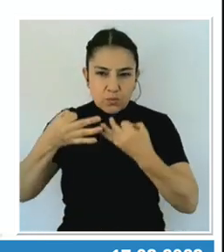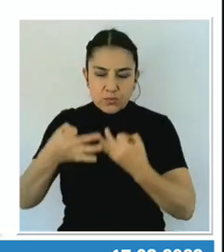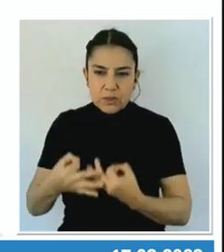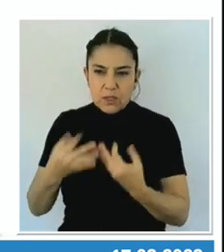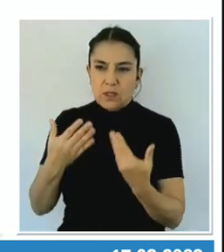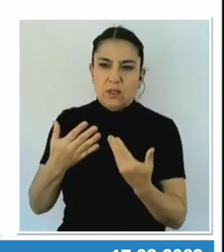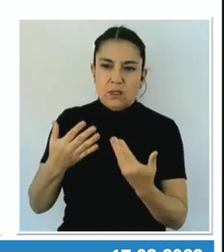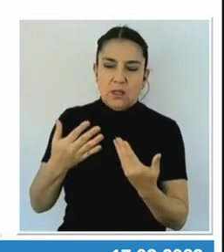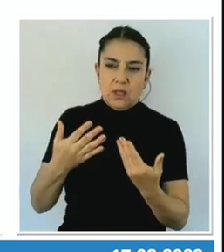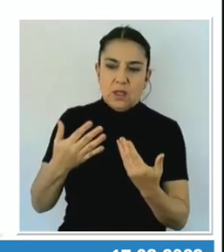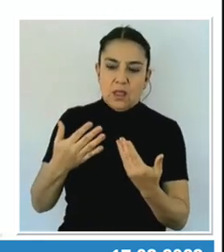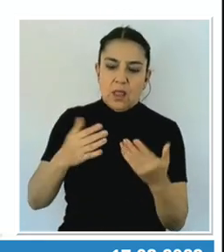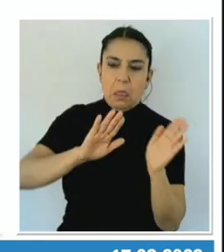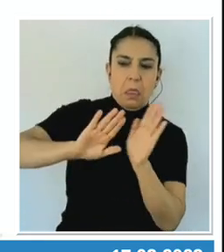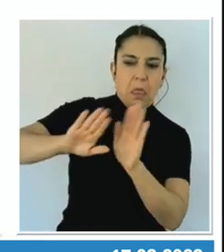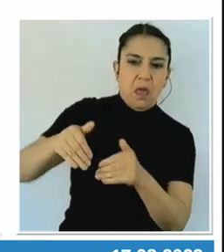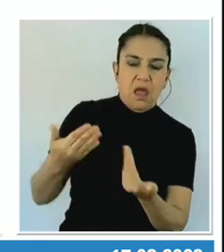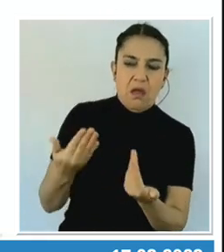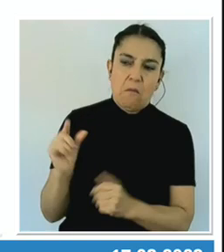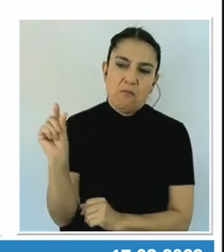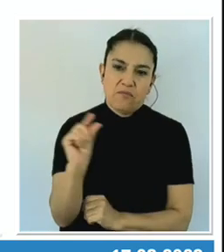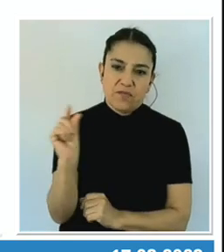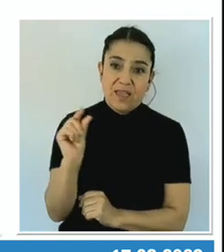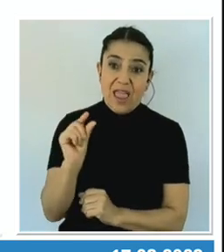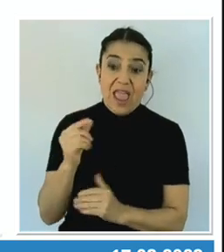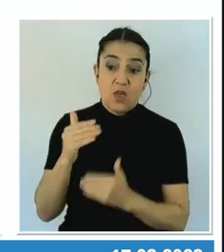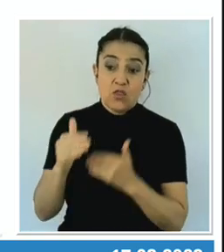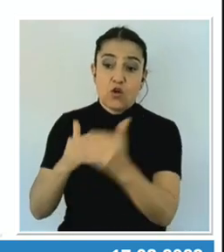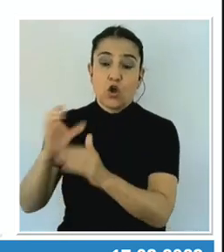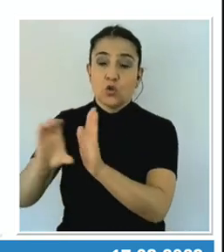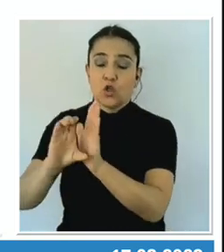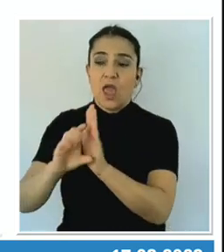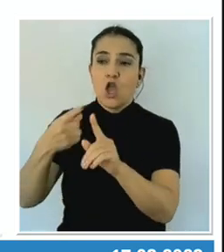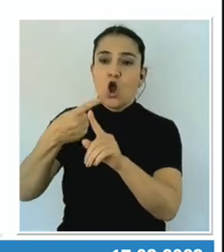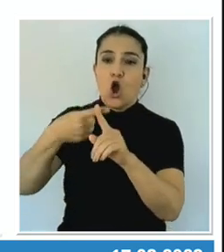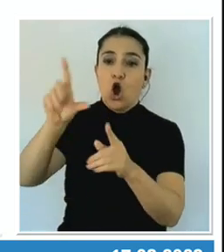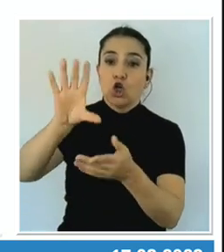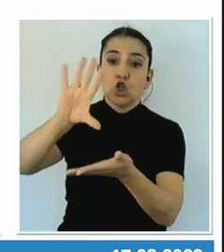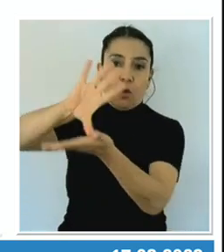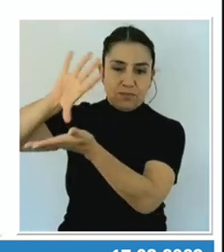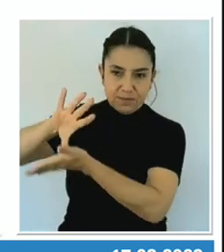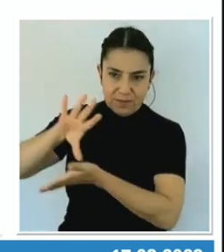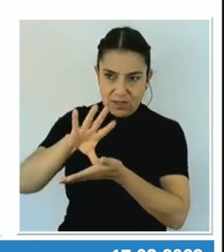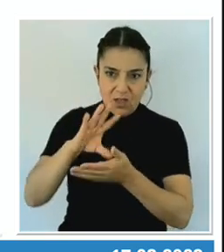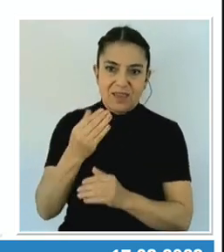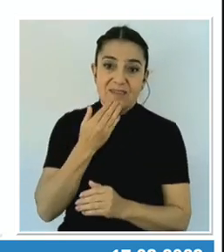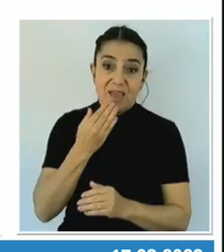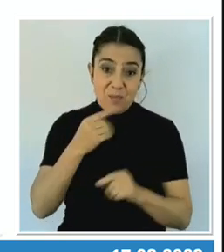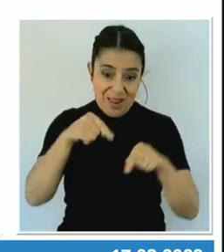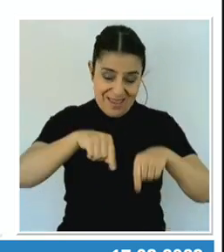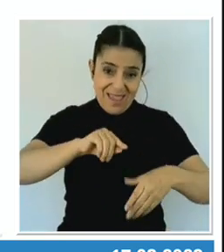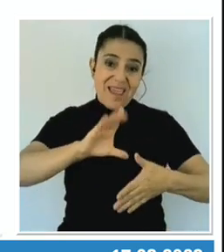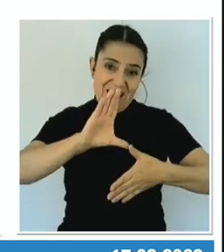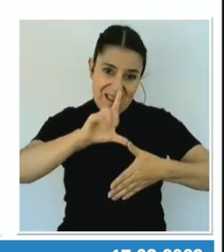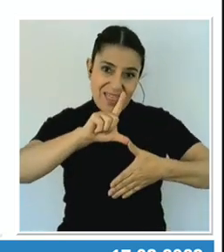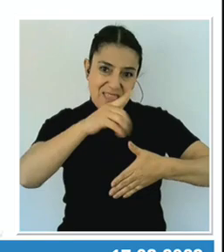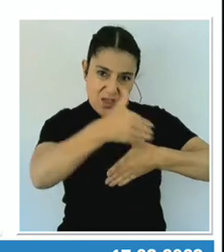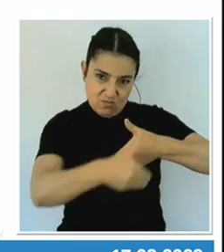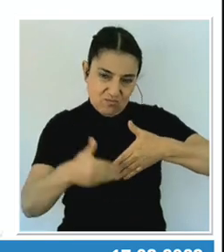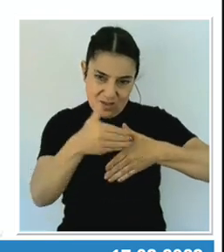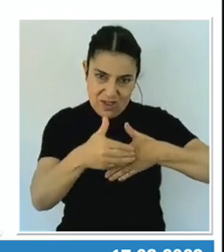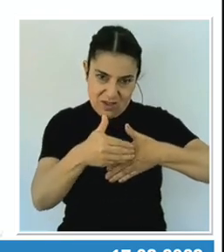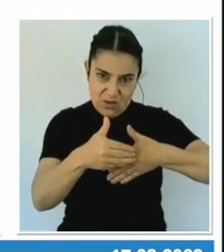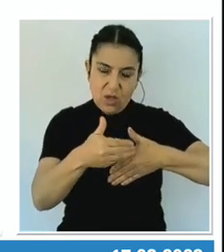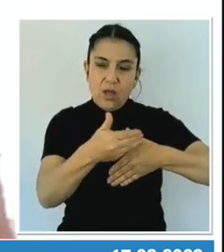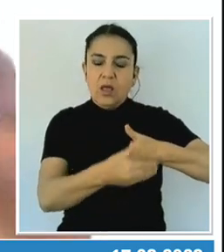la evolución del constitucionalismo que ocurre en otros lugares o regiones, o incluso en la propia, ¿no?, en la región americana,